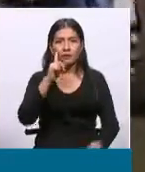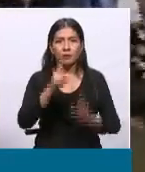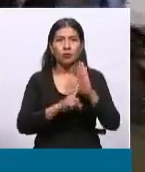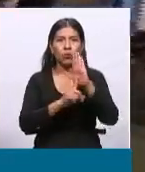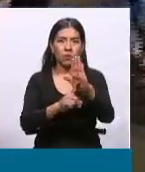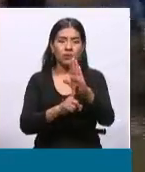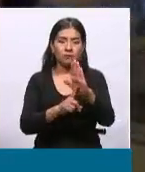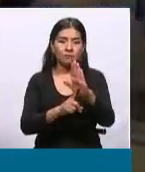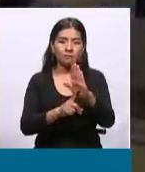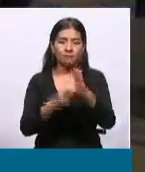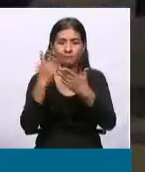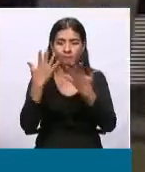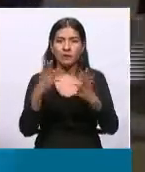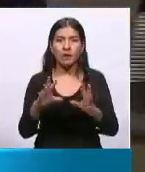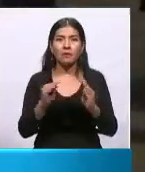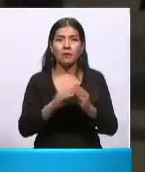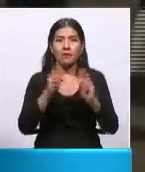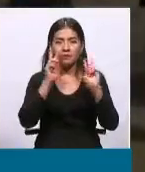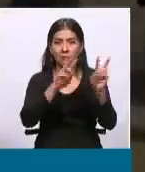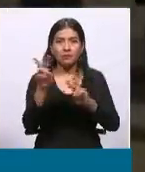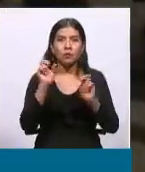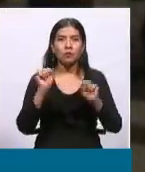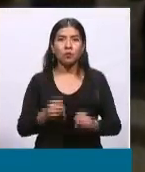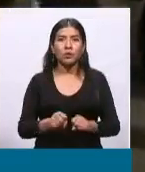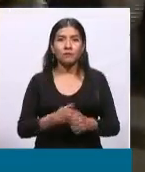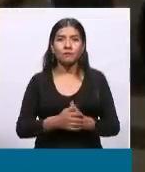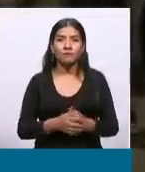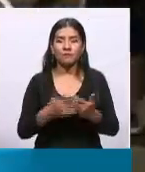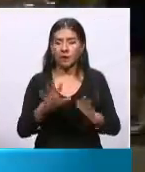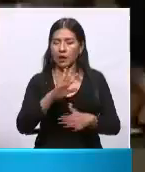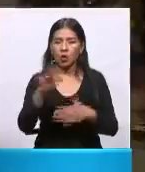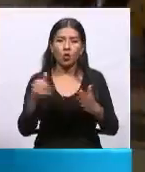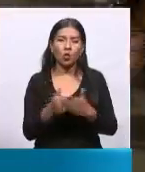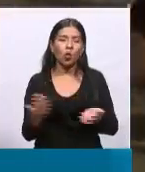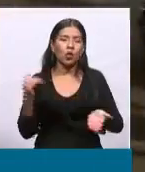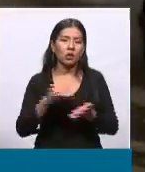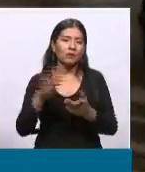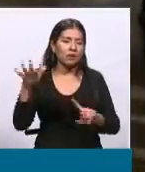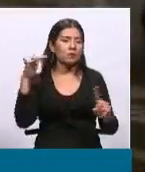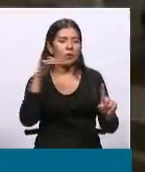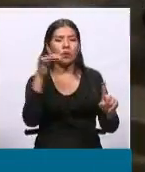y donde estamos viendo precisamente que nuevamente el ataque ha